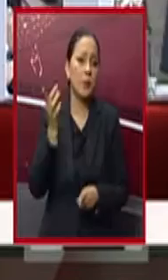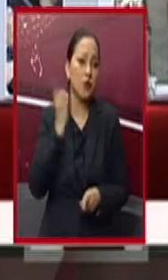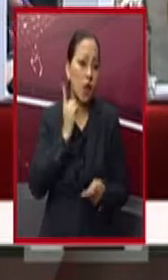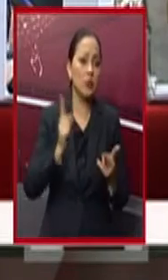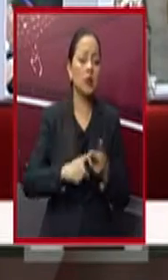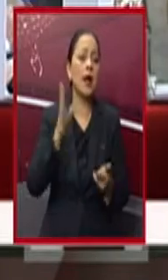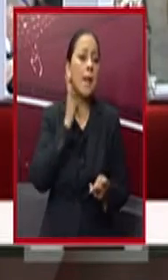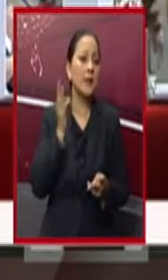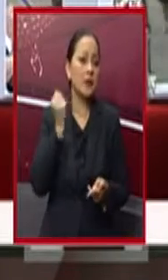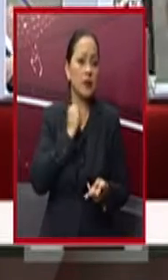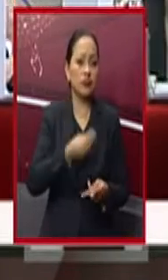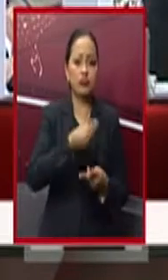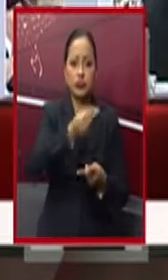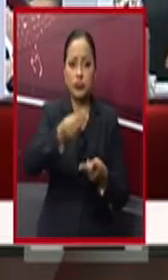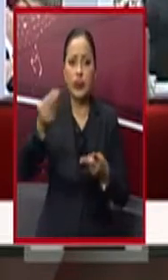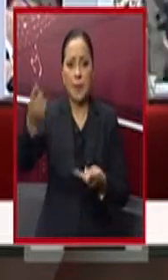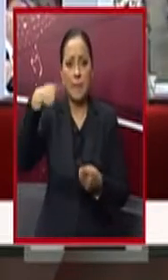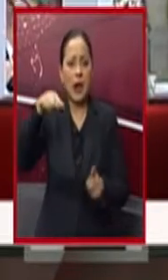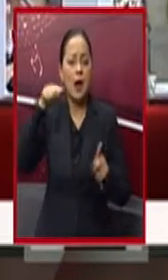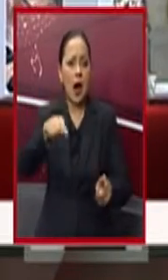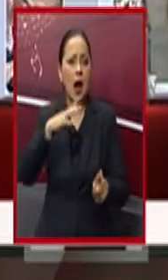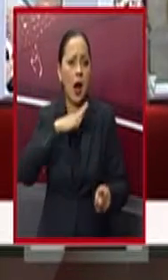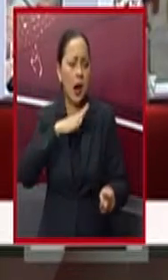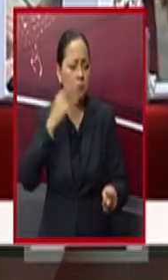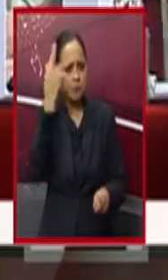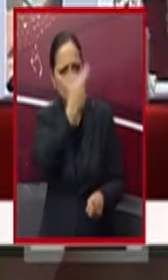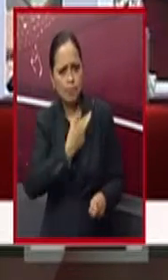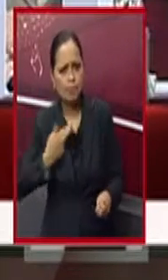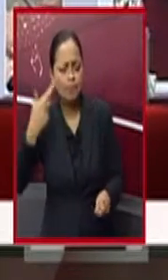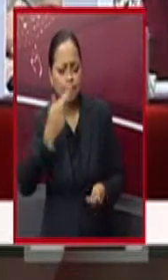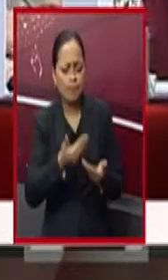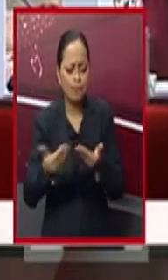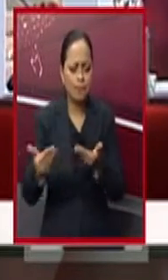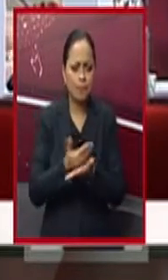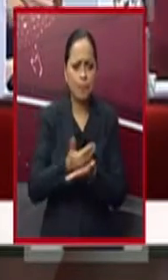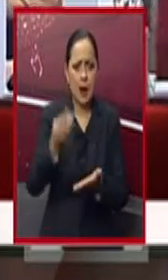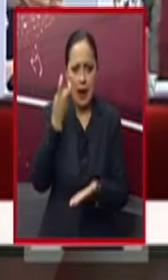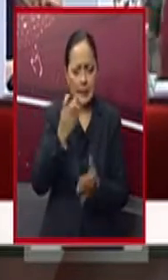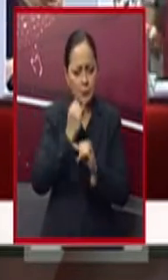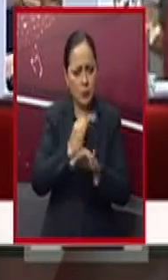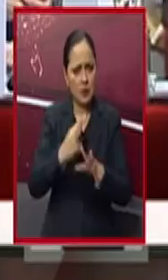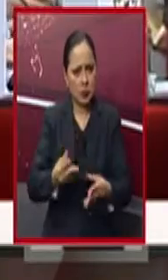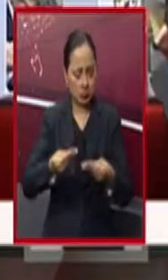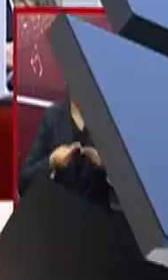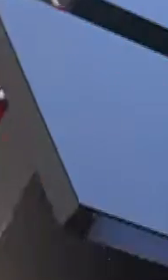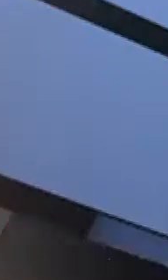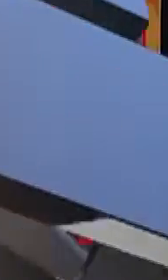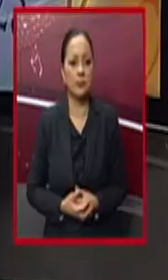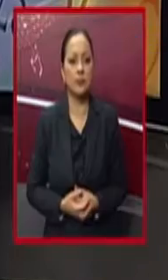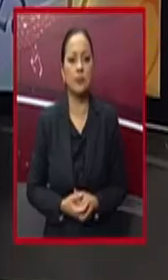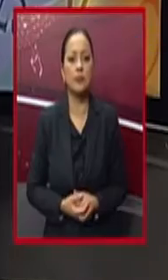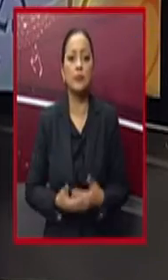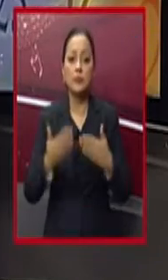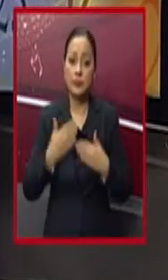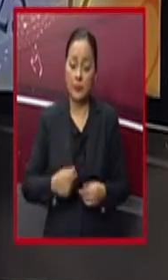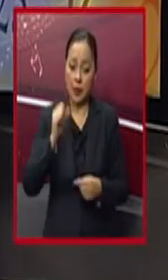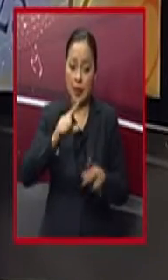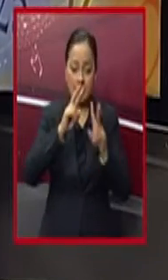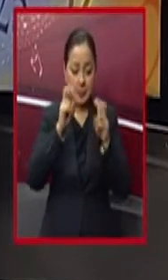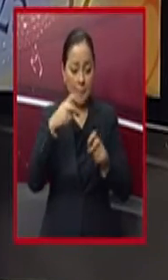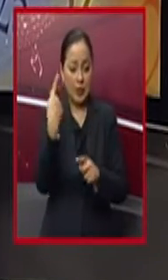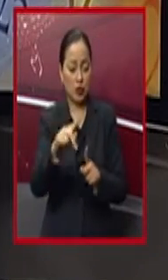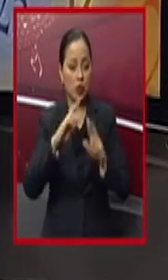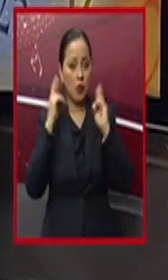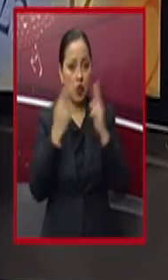diputados y de senadores, quienes analizarán por separado este informe. El siguiente punto del orden del día fueron